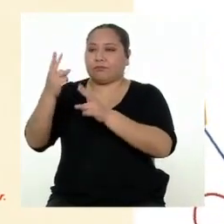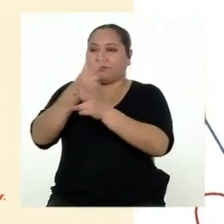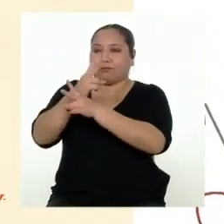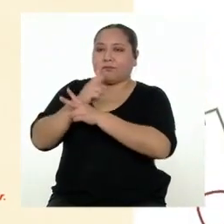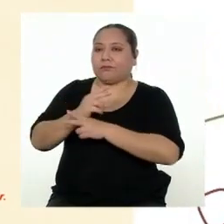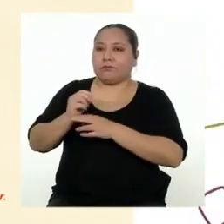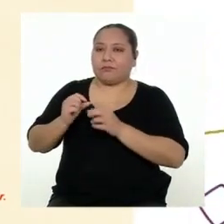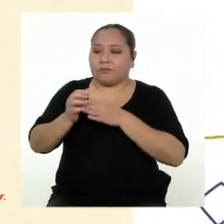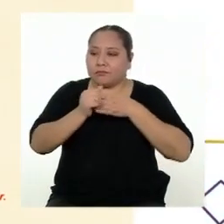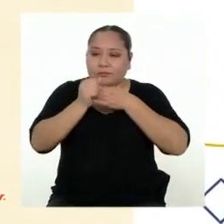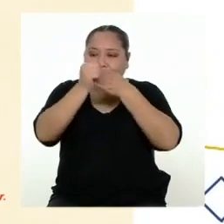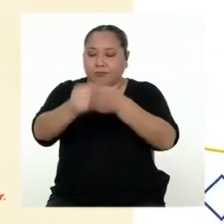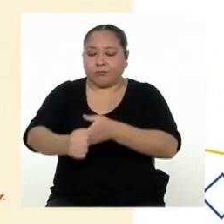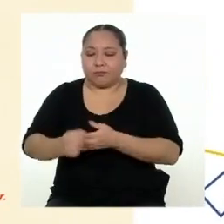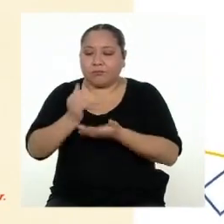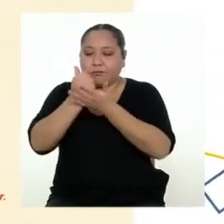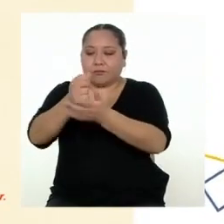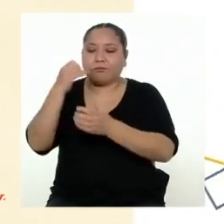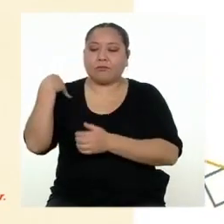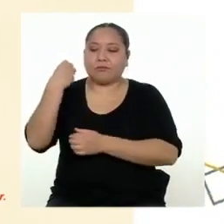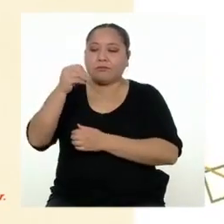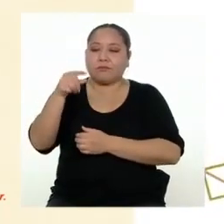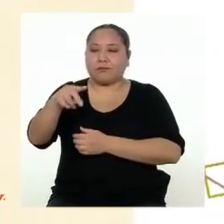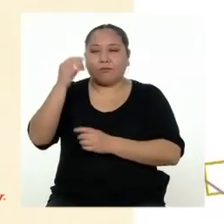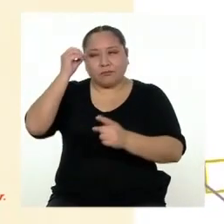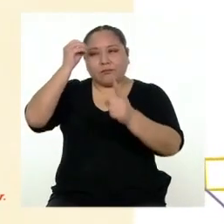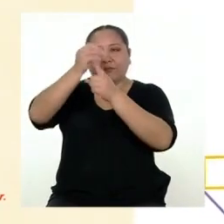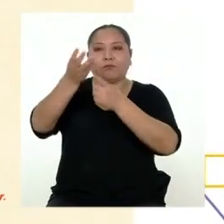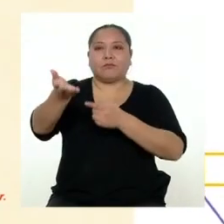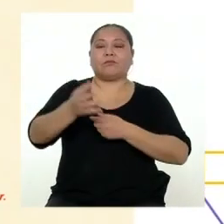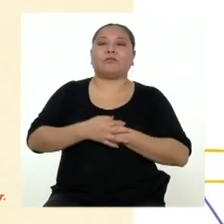para ayudar a los adolescentes a cumplir sus propósitos.